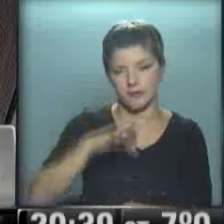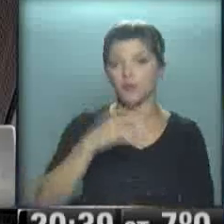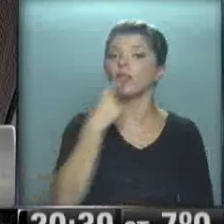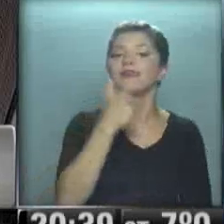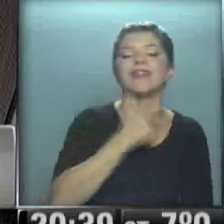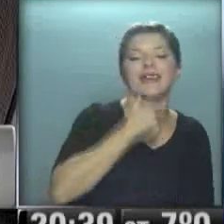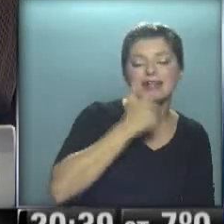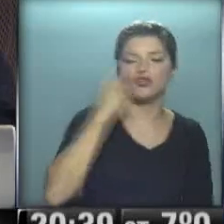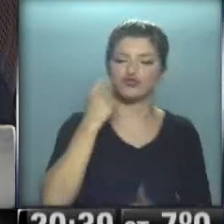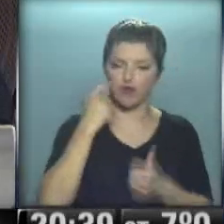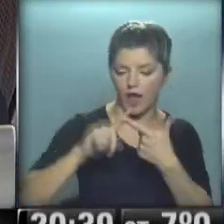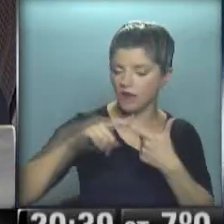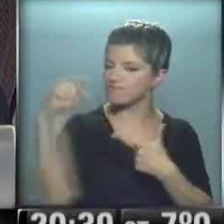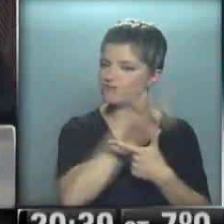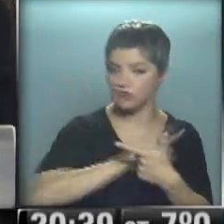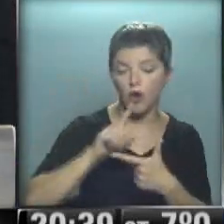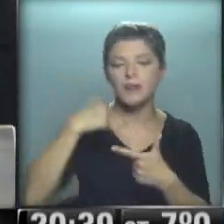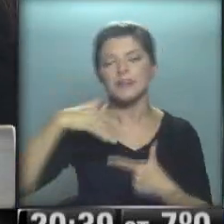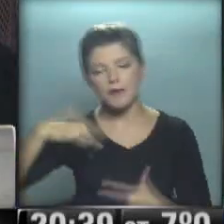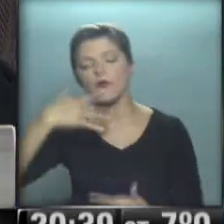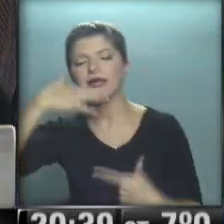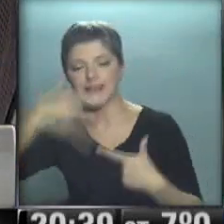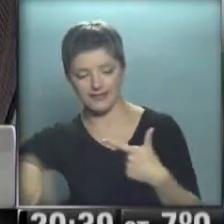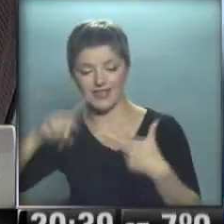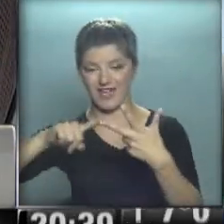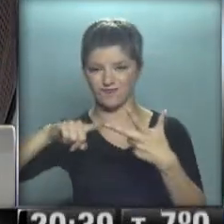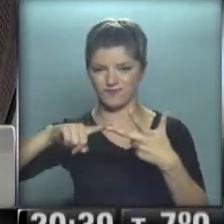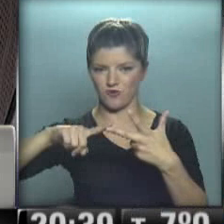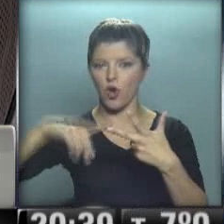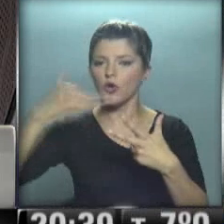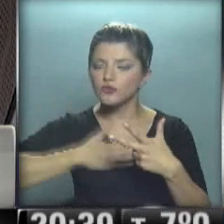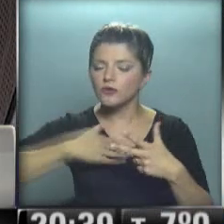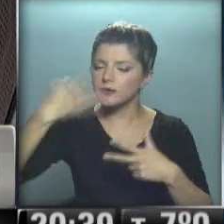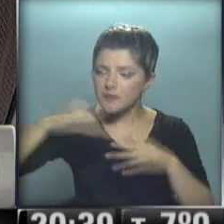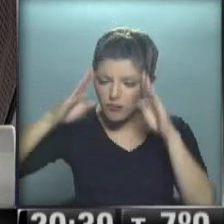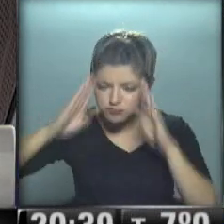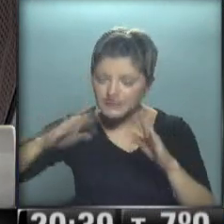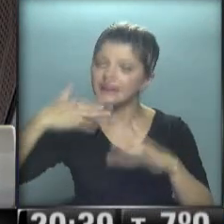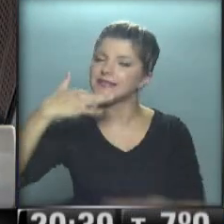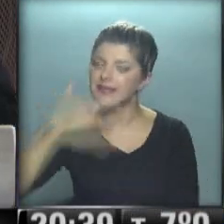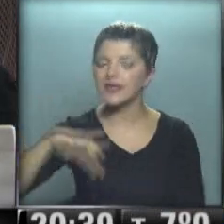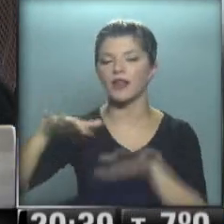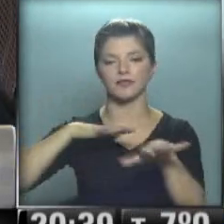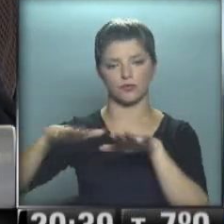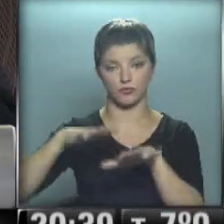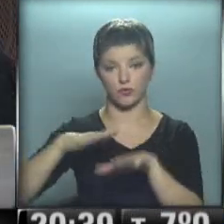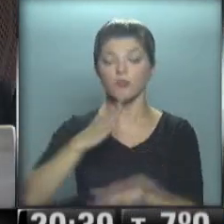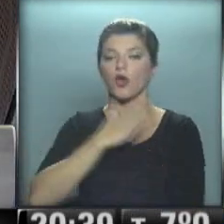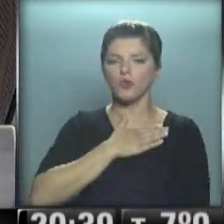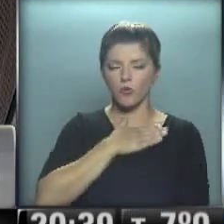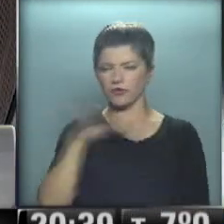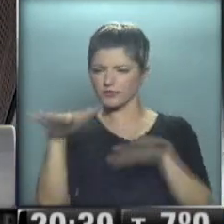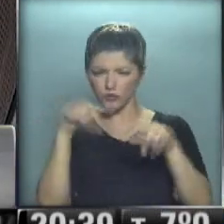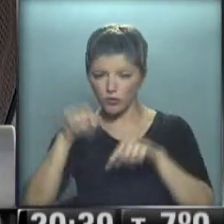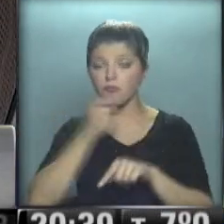reír, no llorar, sino comprender. Nuestro rol es tratar de comprender lo que sucede. Yo cuando analizo un